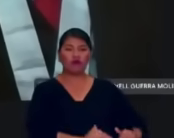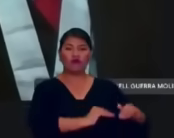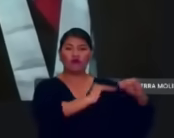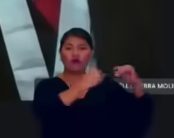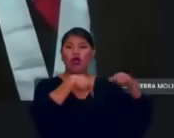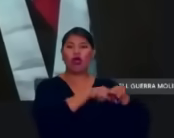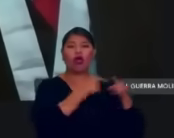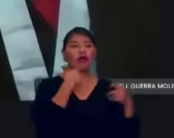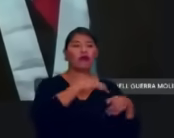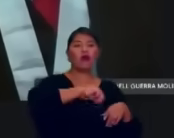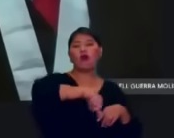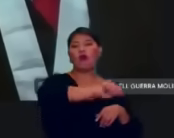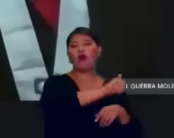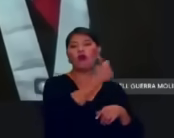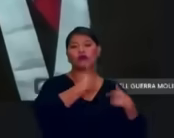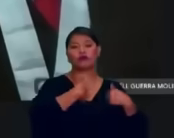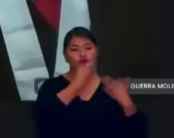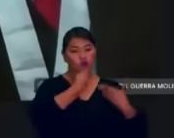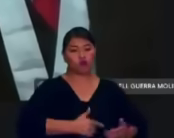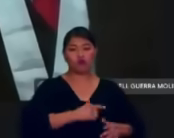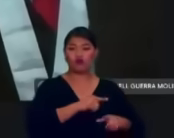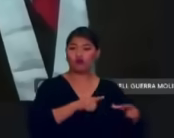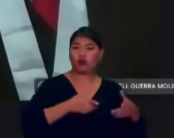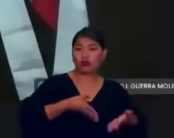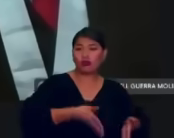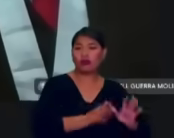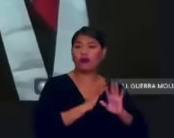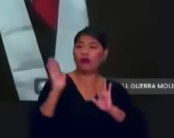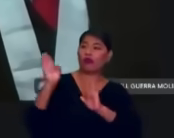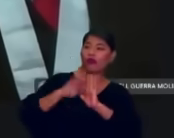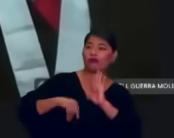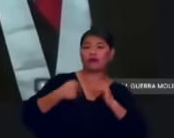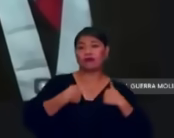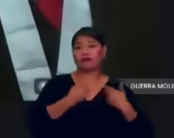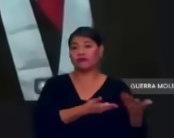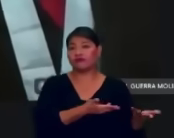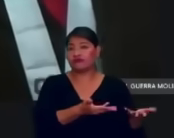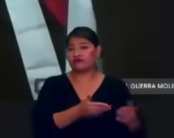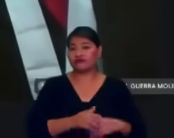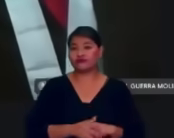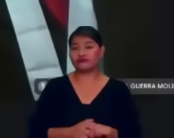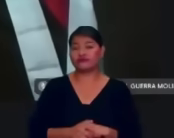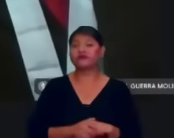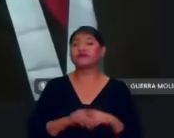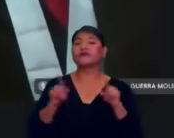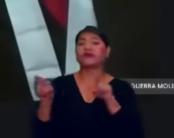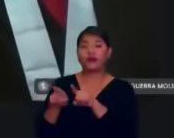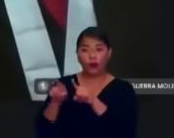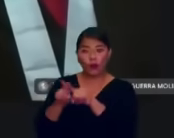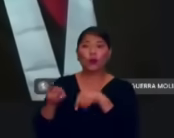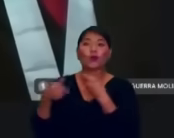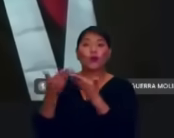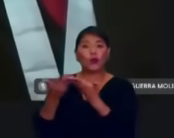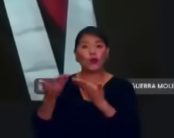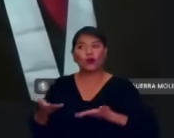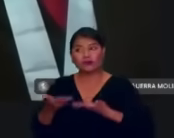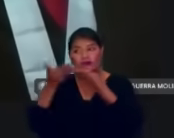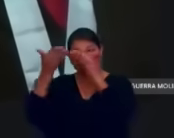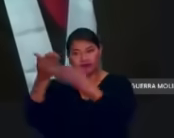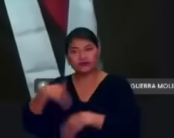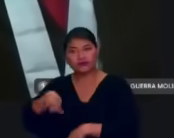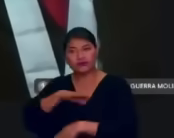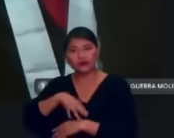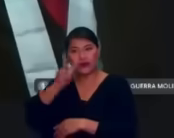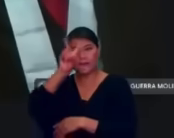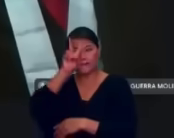señor magistrado y señores señores magistrados y señor presidente para ser candidato y para subir un mandato del país